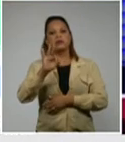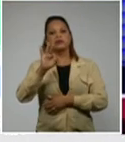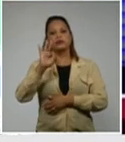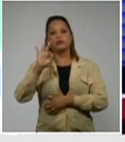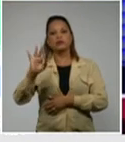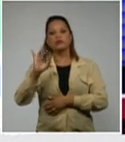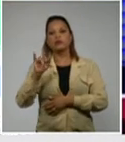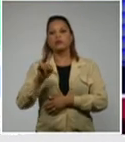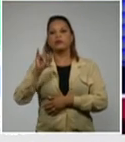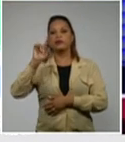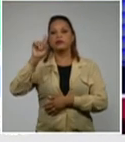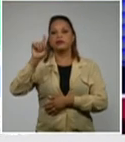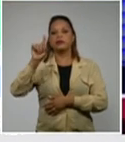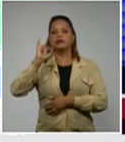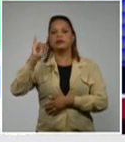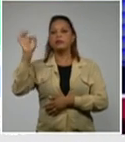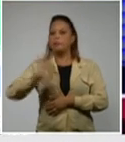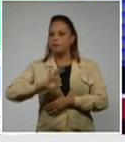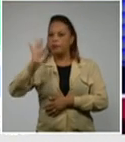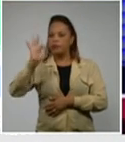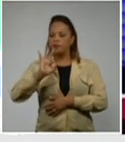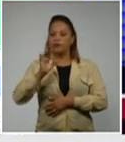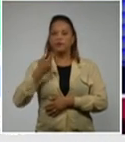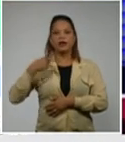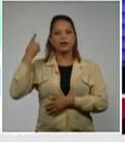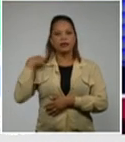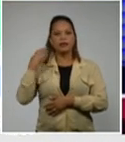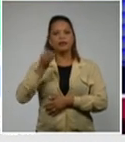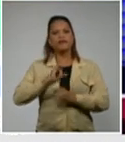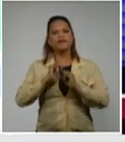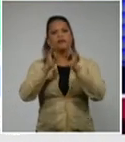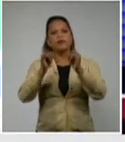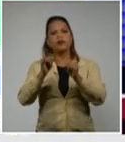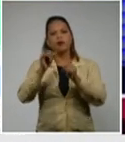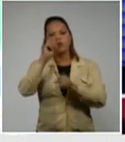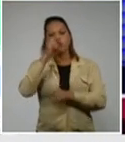88,6%. Ayer habíamos informado un adolescente que estaba grave,